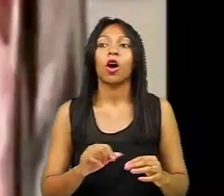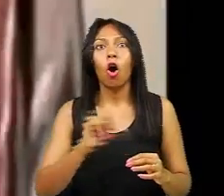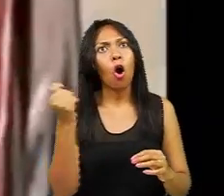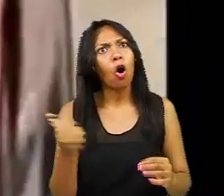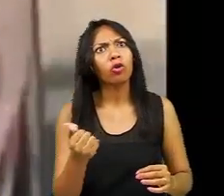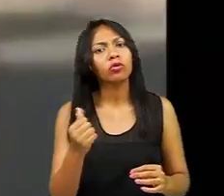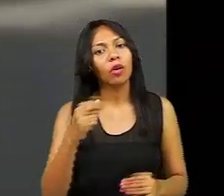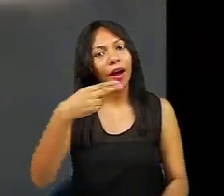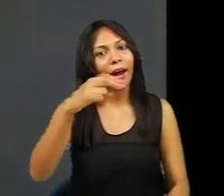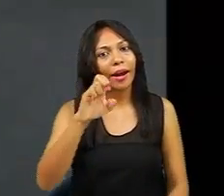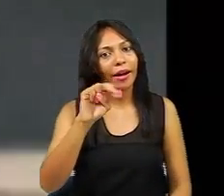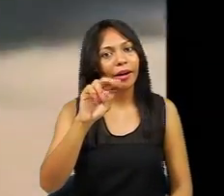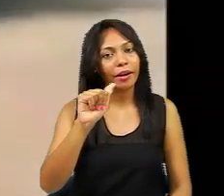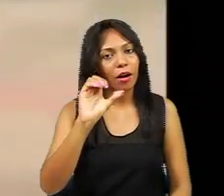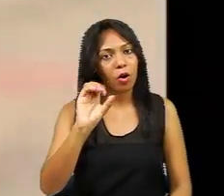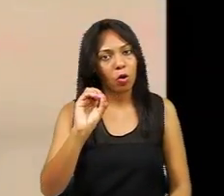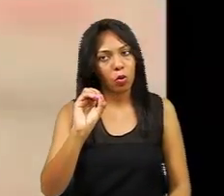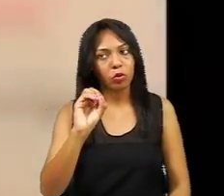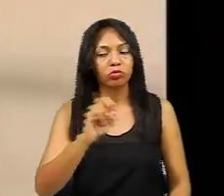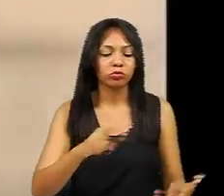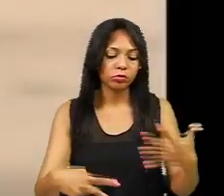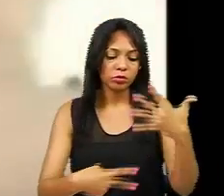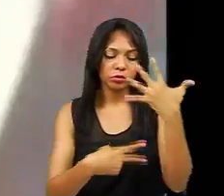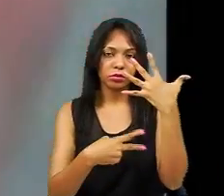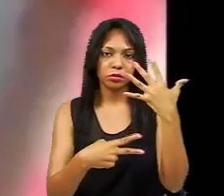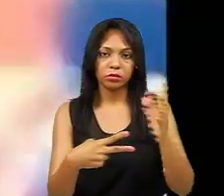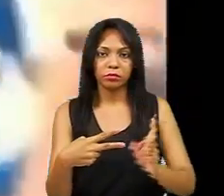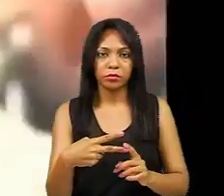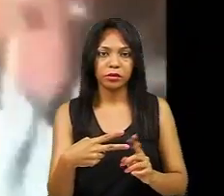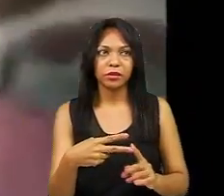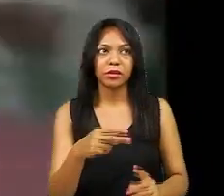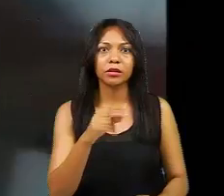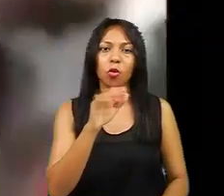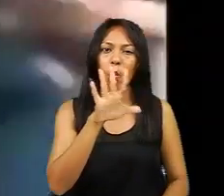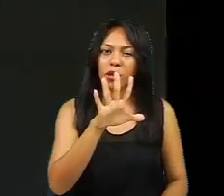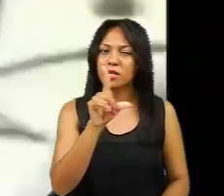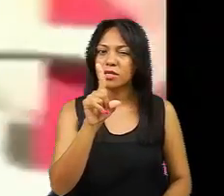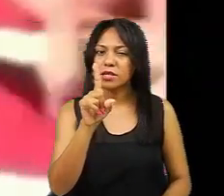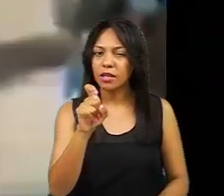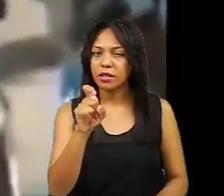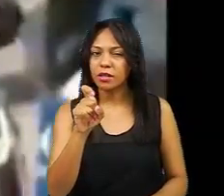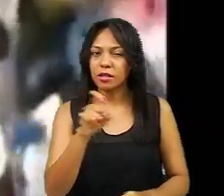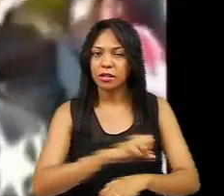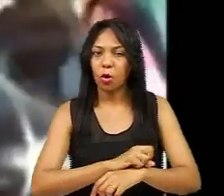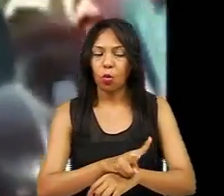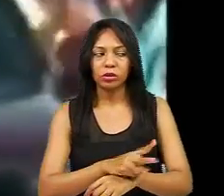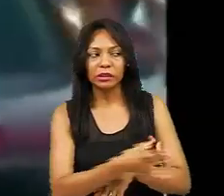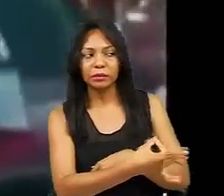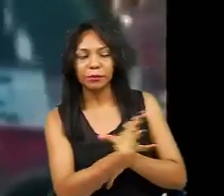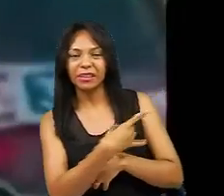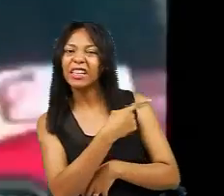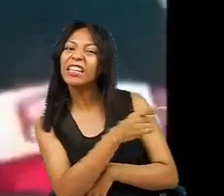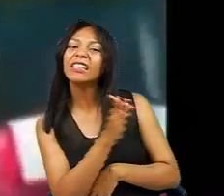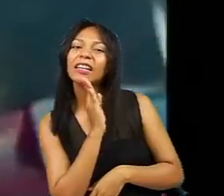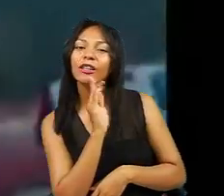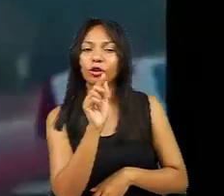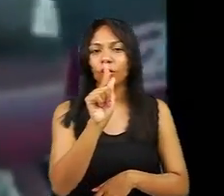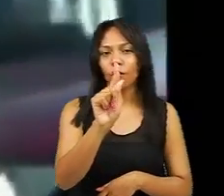que se ubica en la casilla 7 con 56 segundos, o a 56 segundos del líder, que es Christopher Froome. Así que